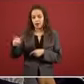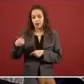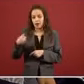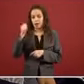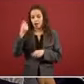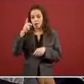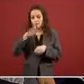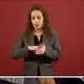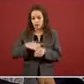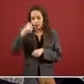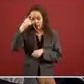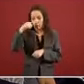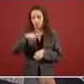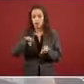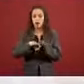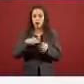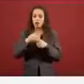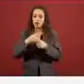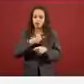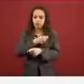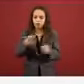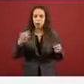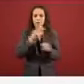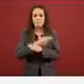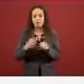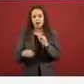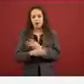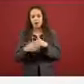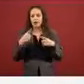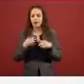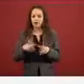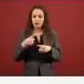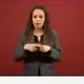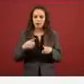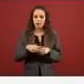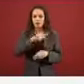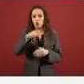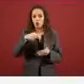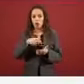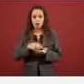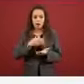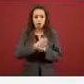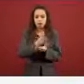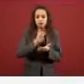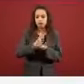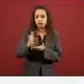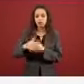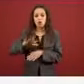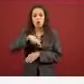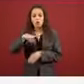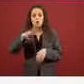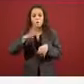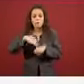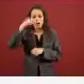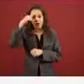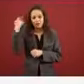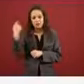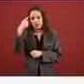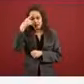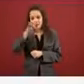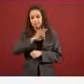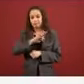del abasto, cómo distribuirlo oportunamente, cómo llevarlo, haciendo rutas mucho más fáciles y más prácticas, de modo